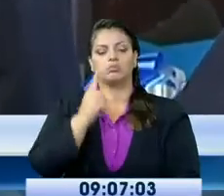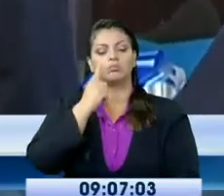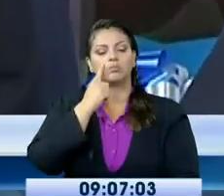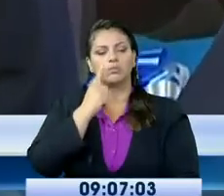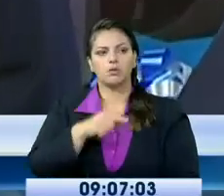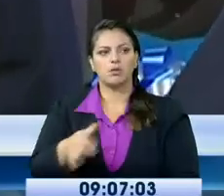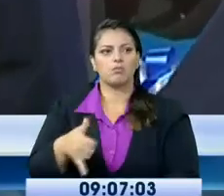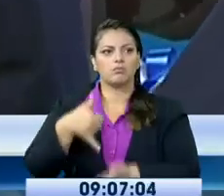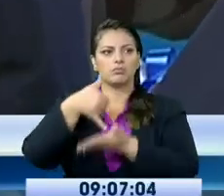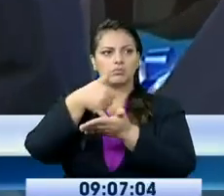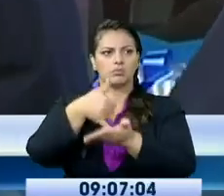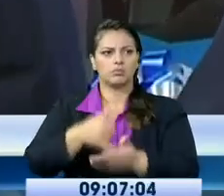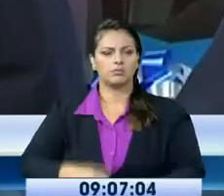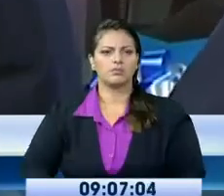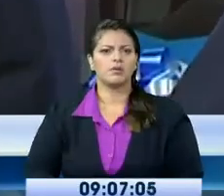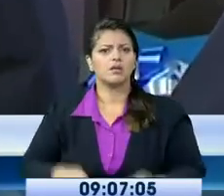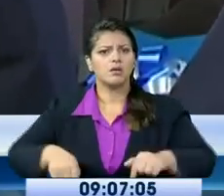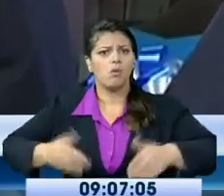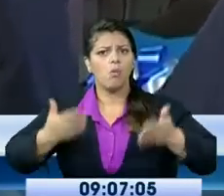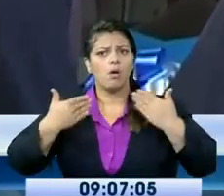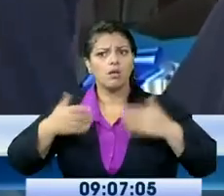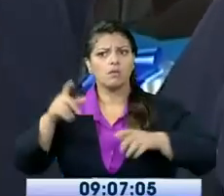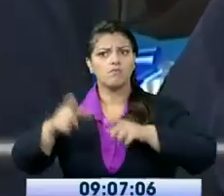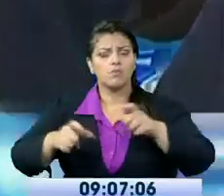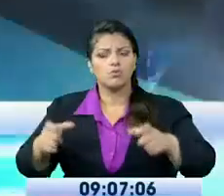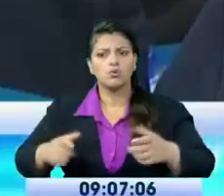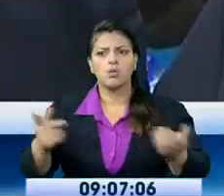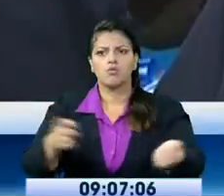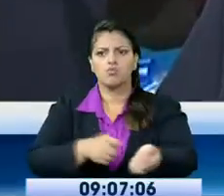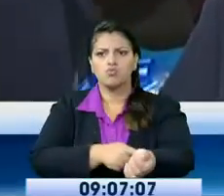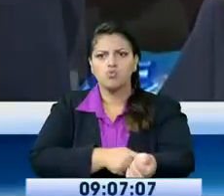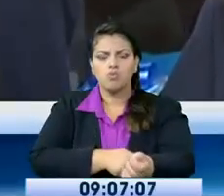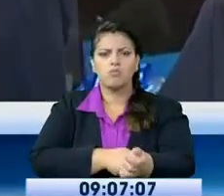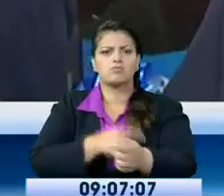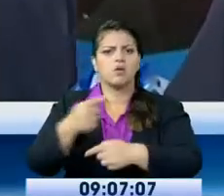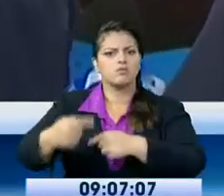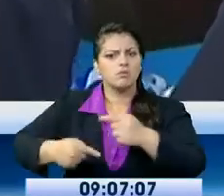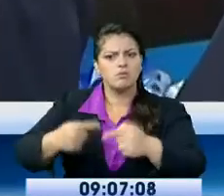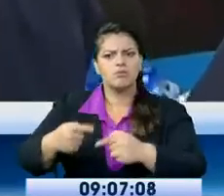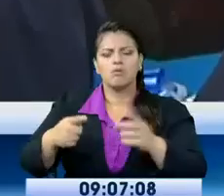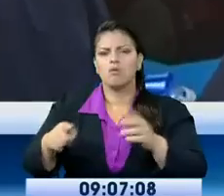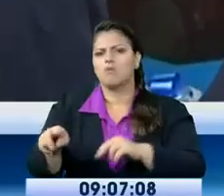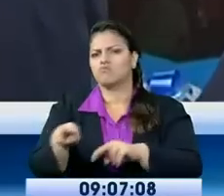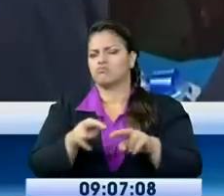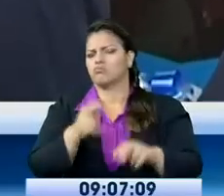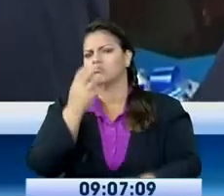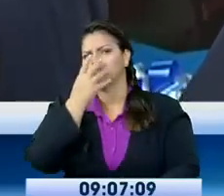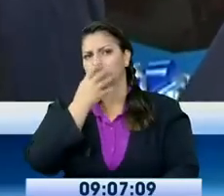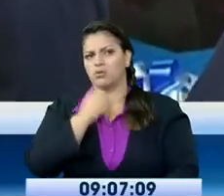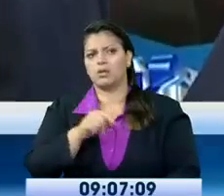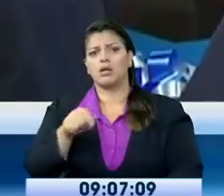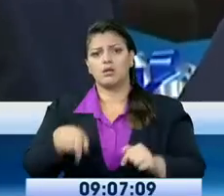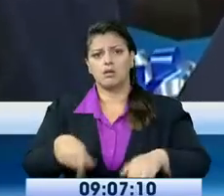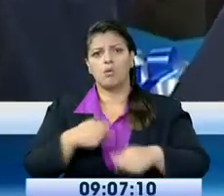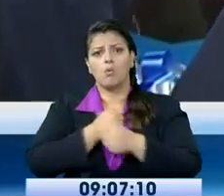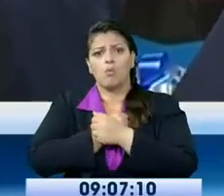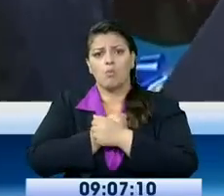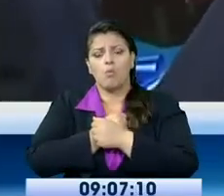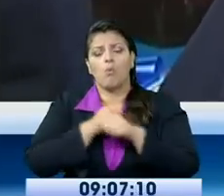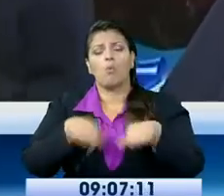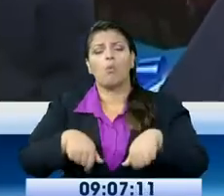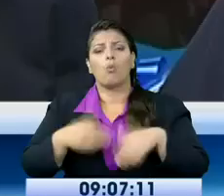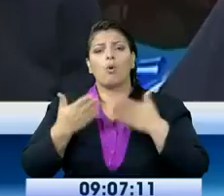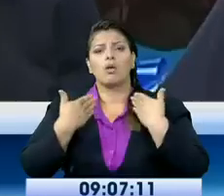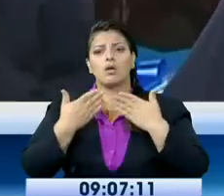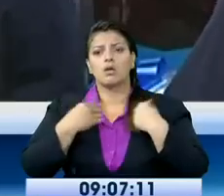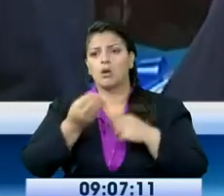sus costumbres, siempre será plausible. Guayaquil de mis amores, Guayaquil de mis sabores. Que RTS